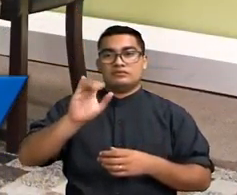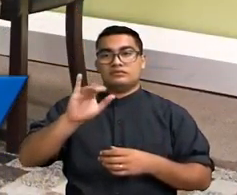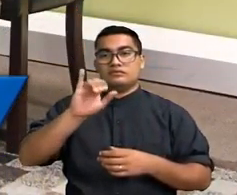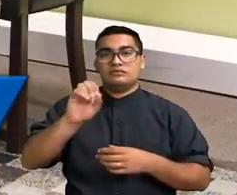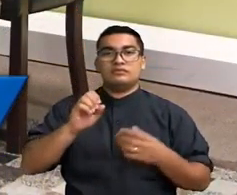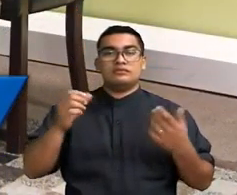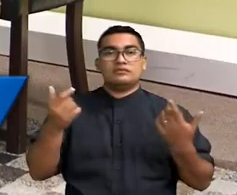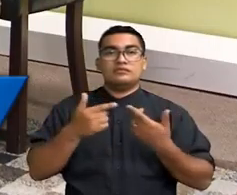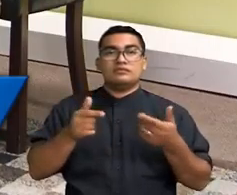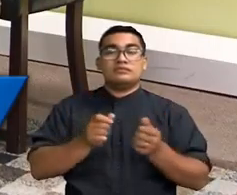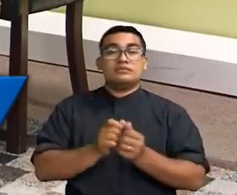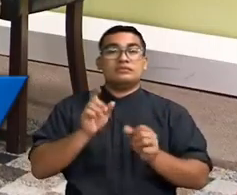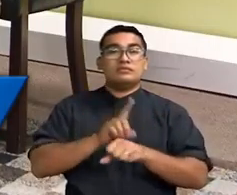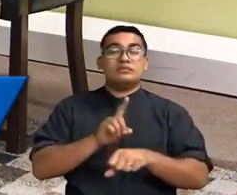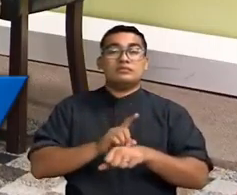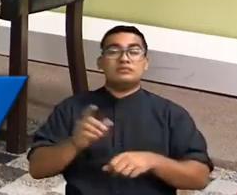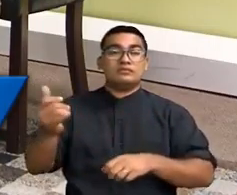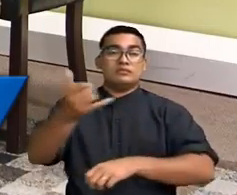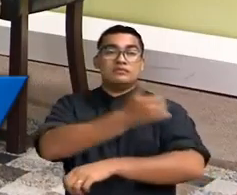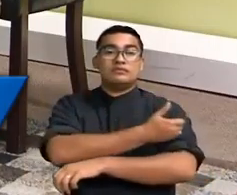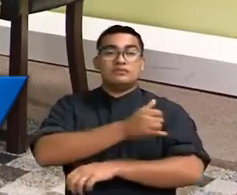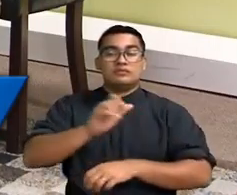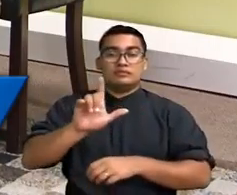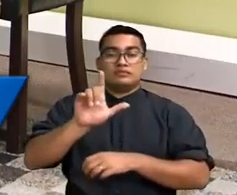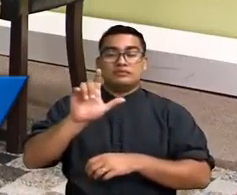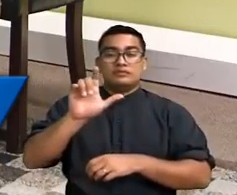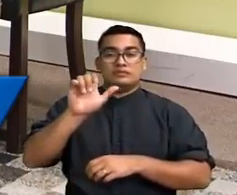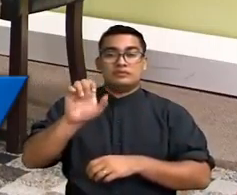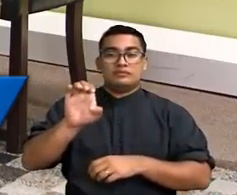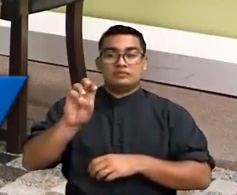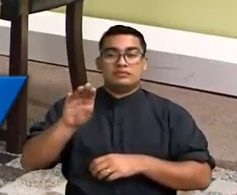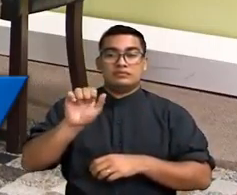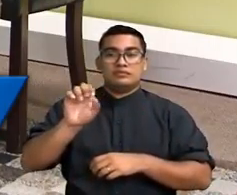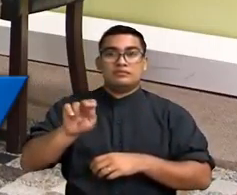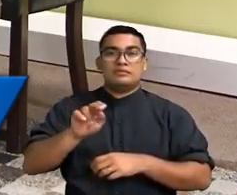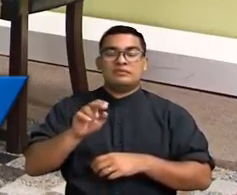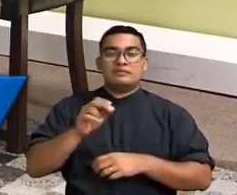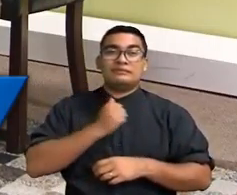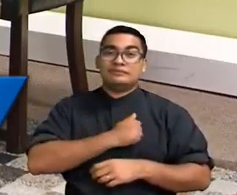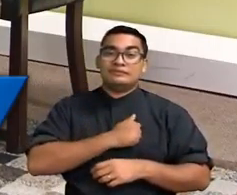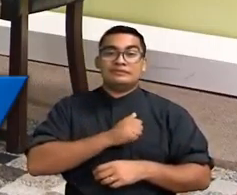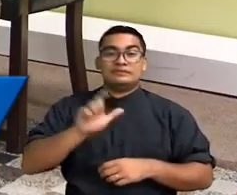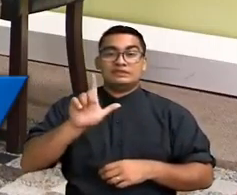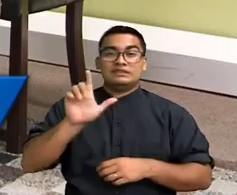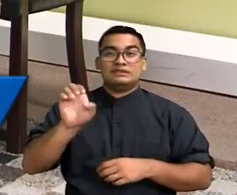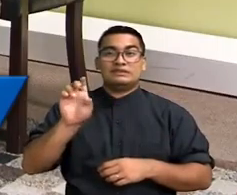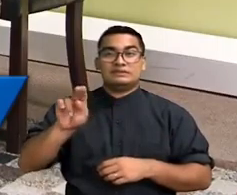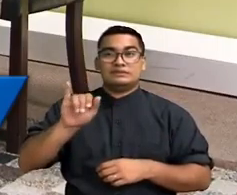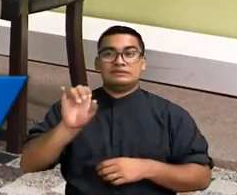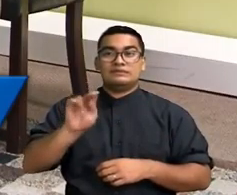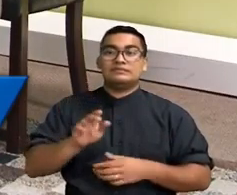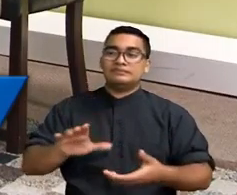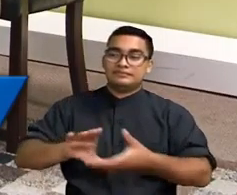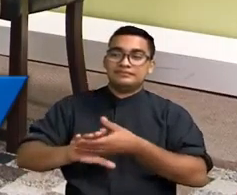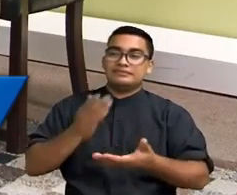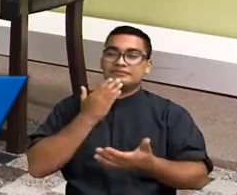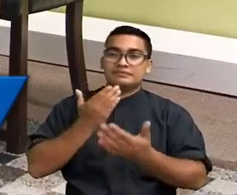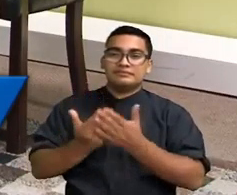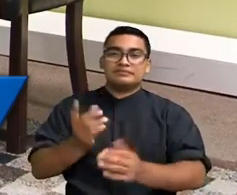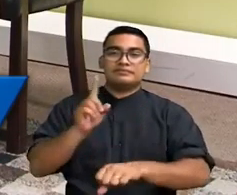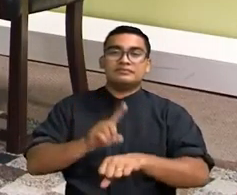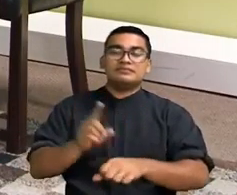del Hospital Alemán Nicaragüense. Gracias a todos los... Perdón, del Hospital Lenín Fonseca. Muchas gracias, doctor, por